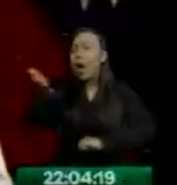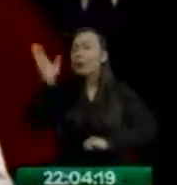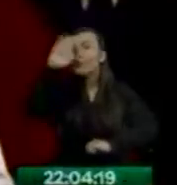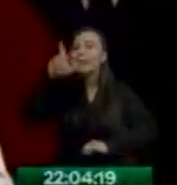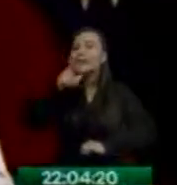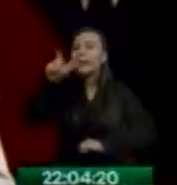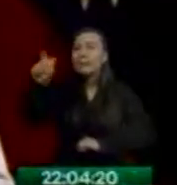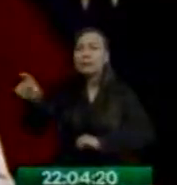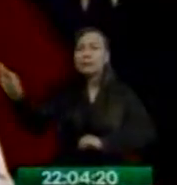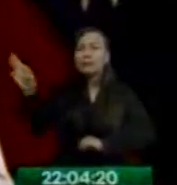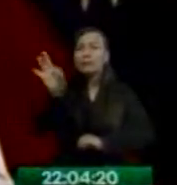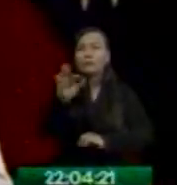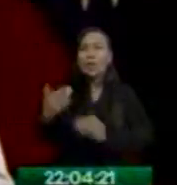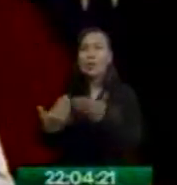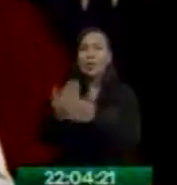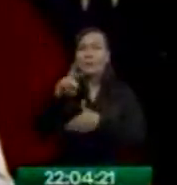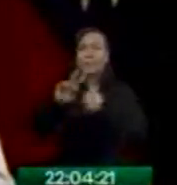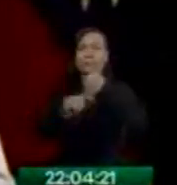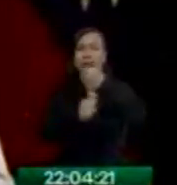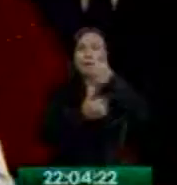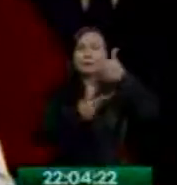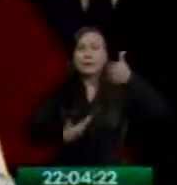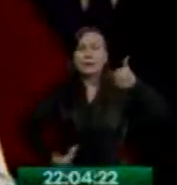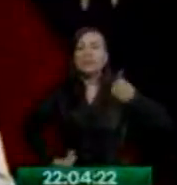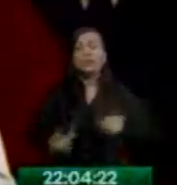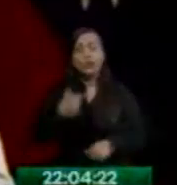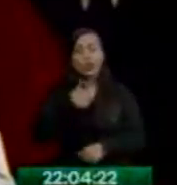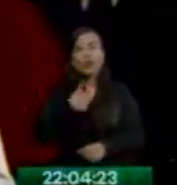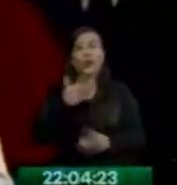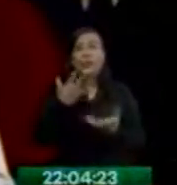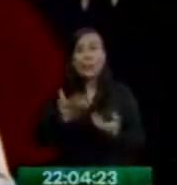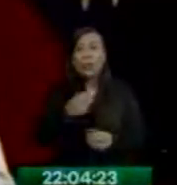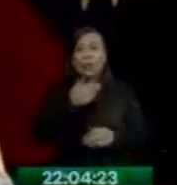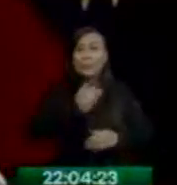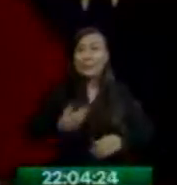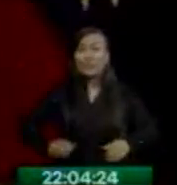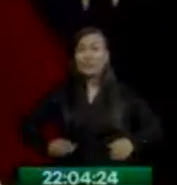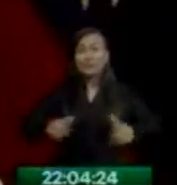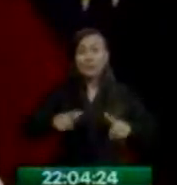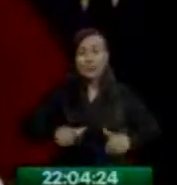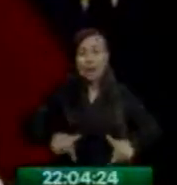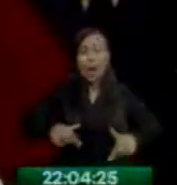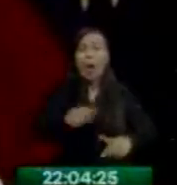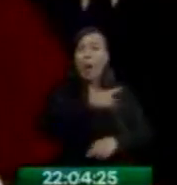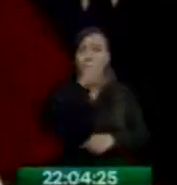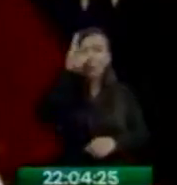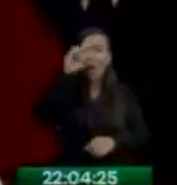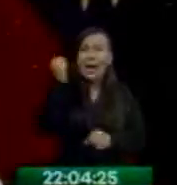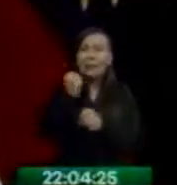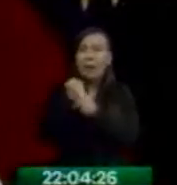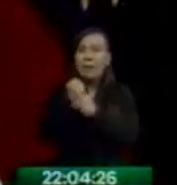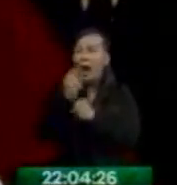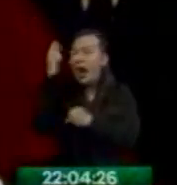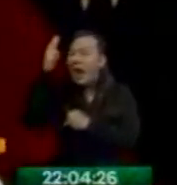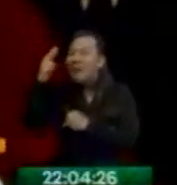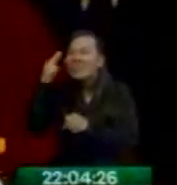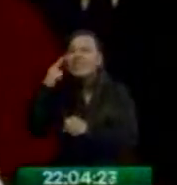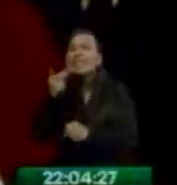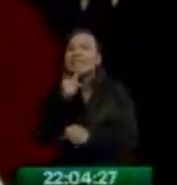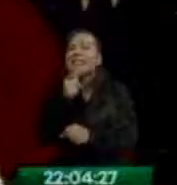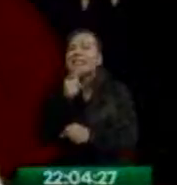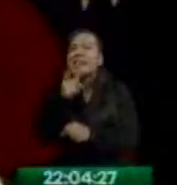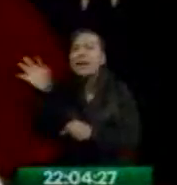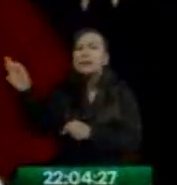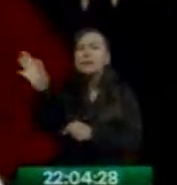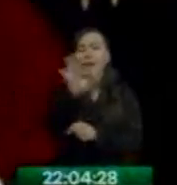acompañe. Al presidente y al gabinete les deseo que la razón también les acompañe en el ejercicio de sus delicadas funciones y el mayor